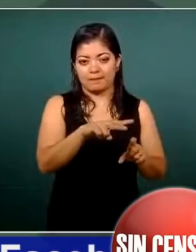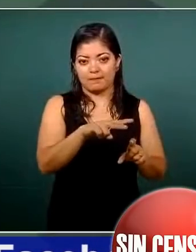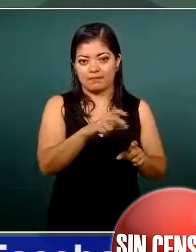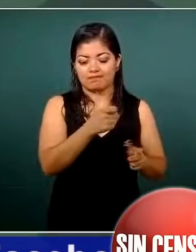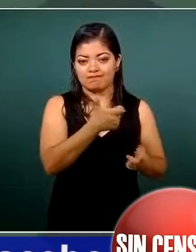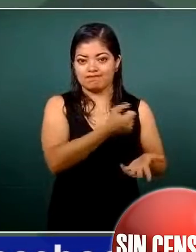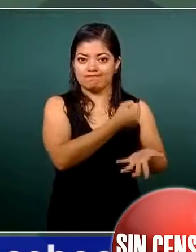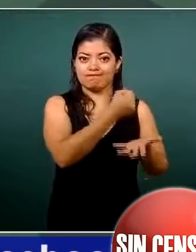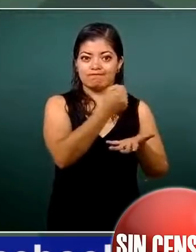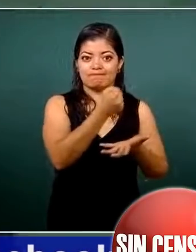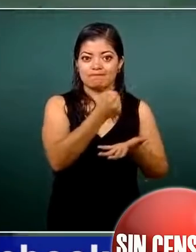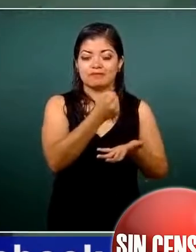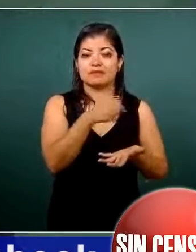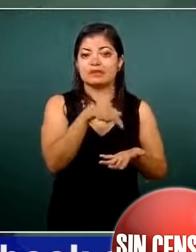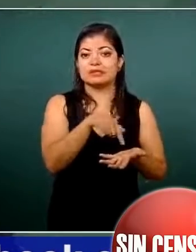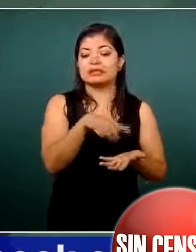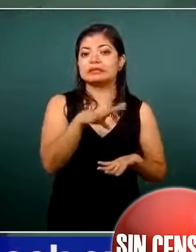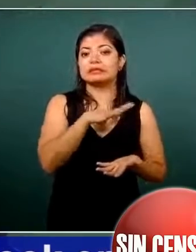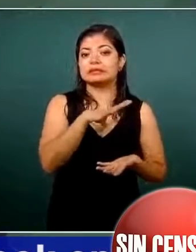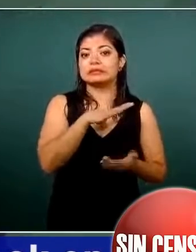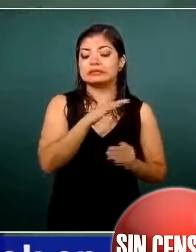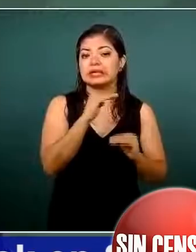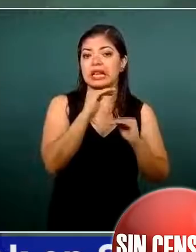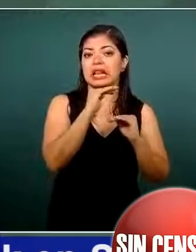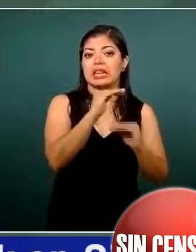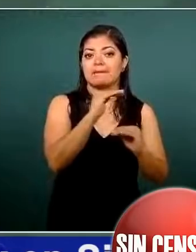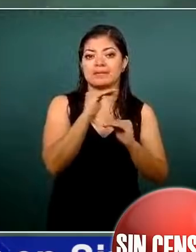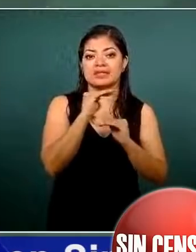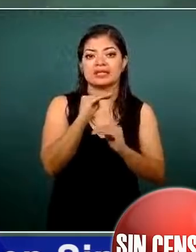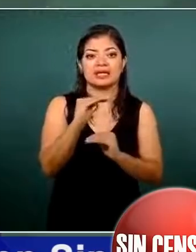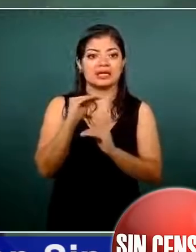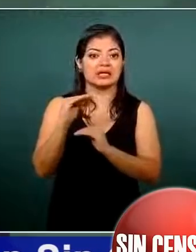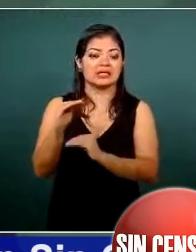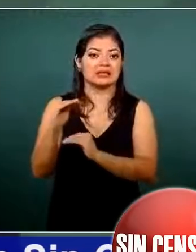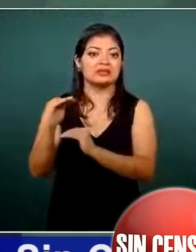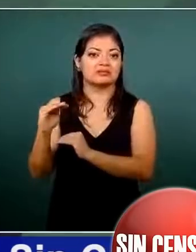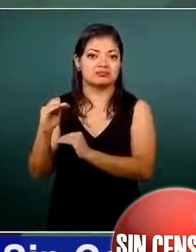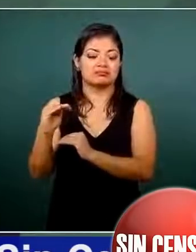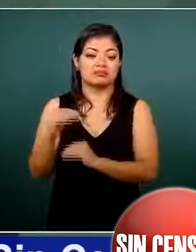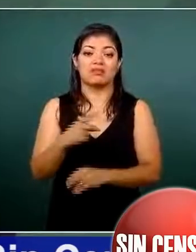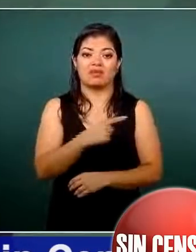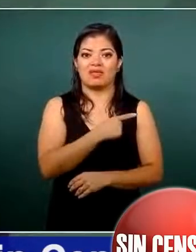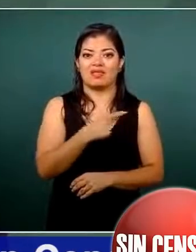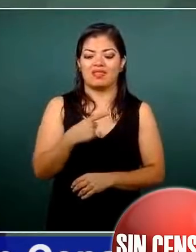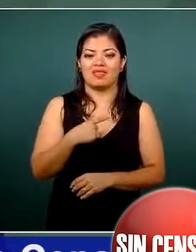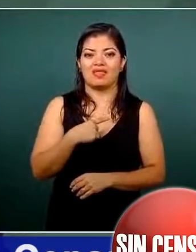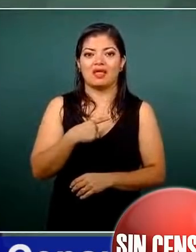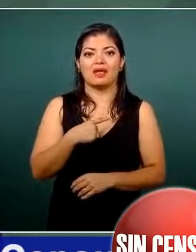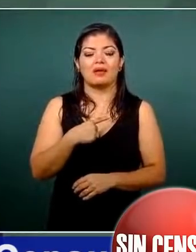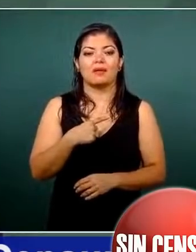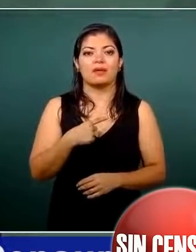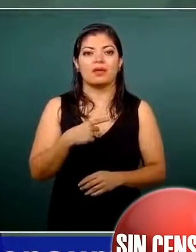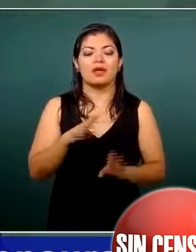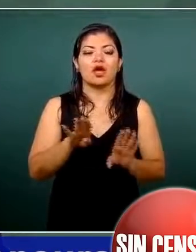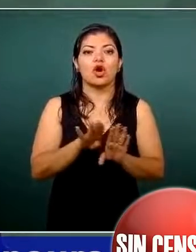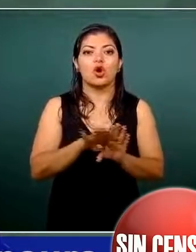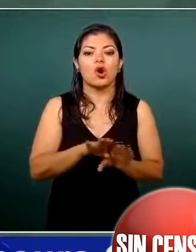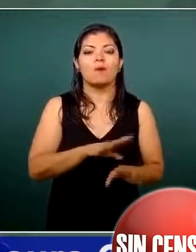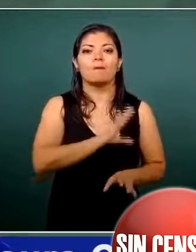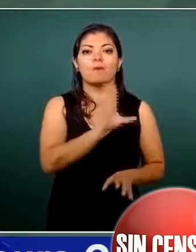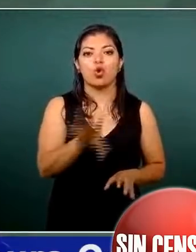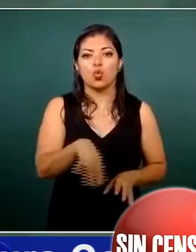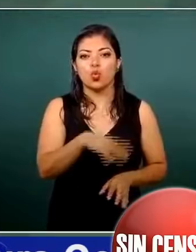tiene límites y tiene que buscar que